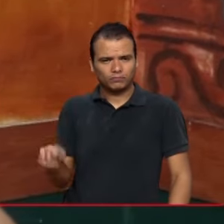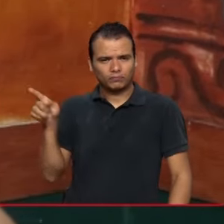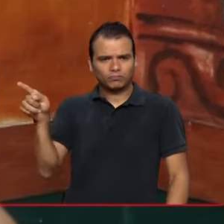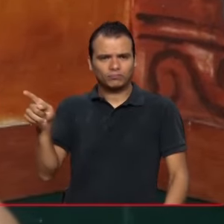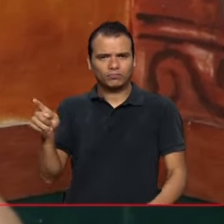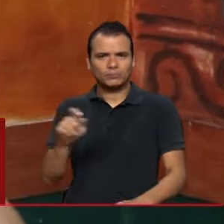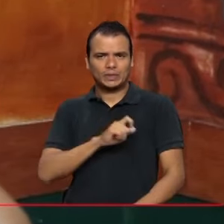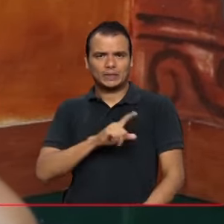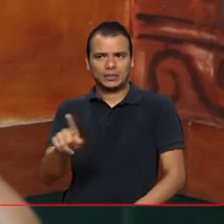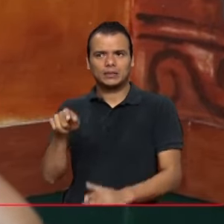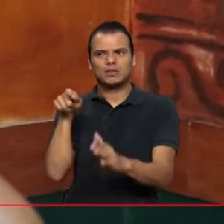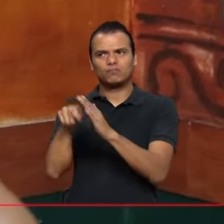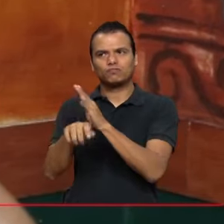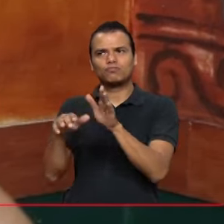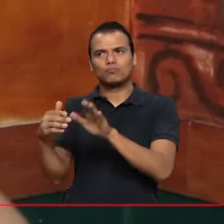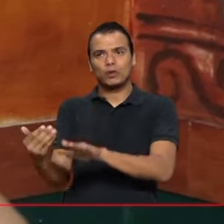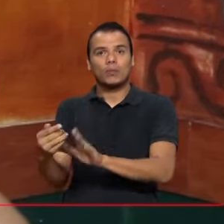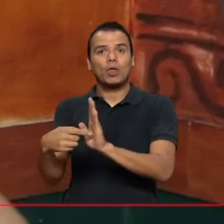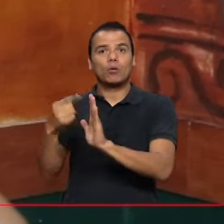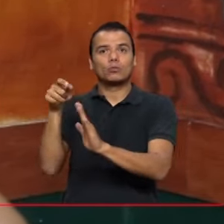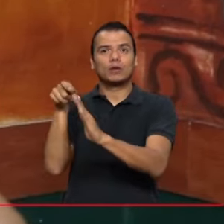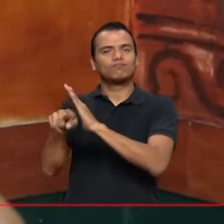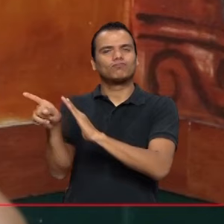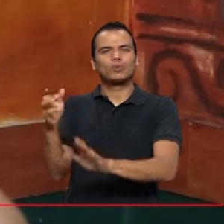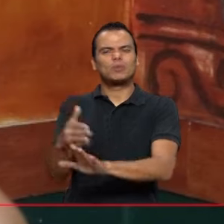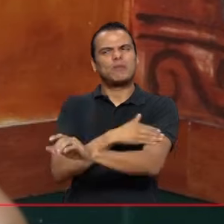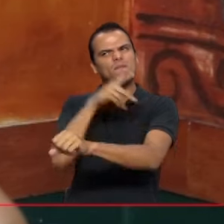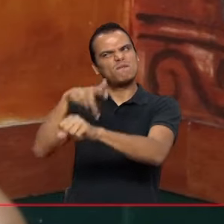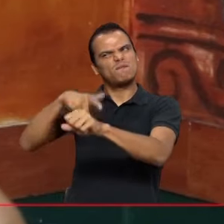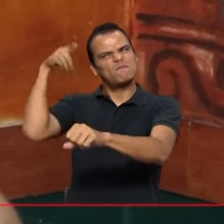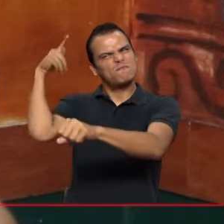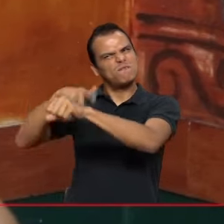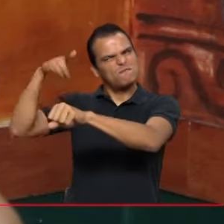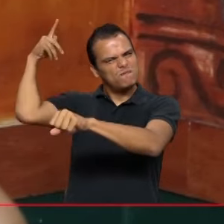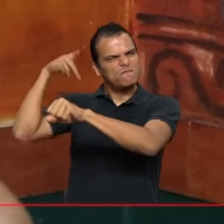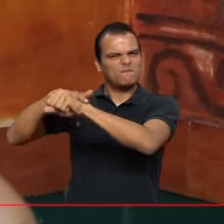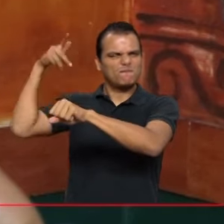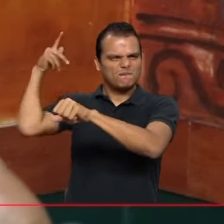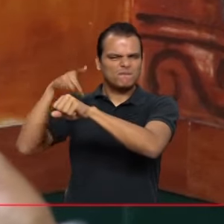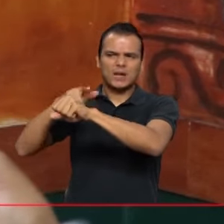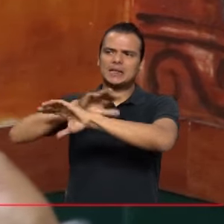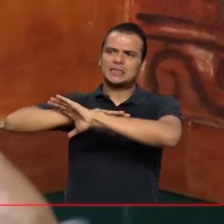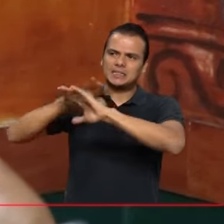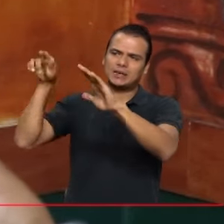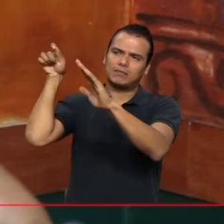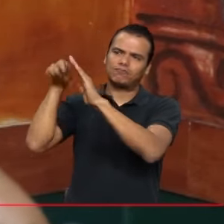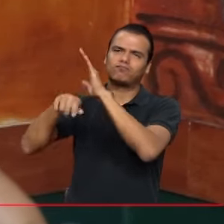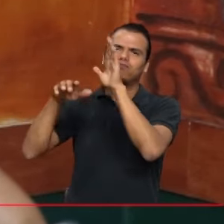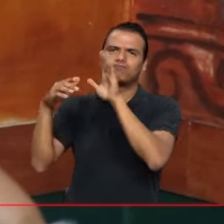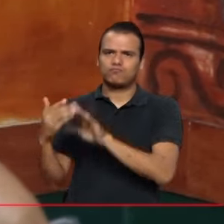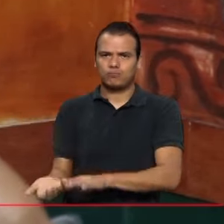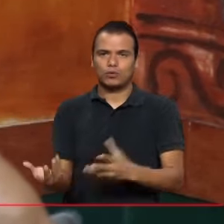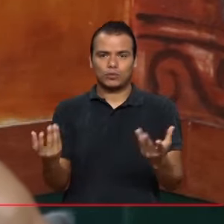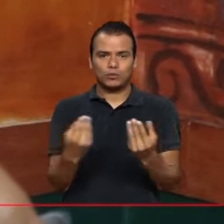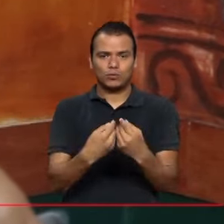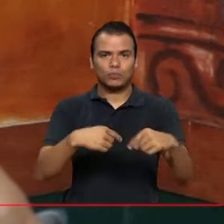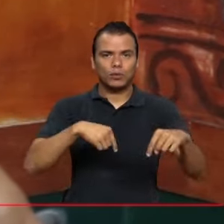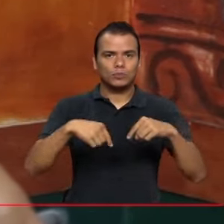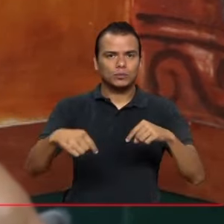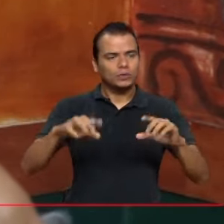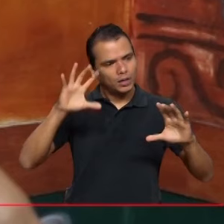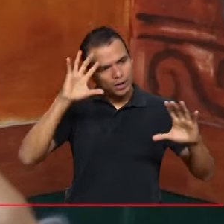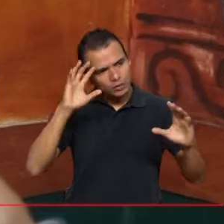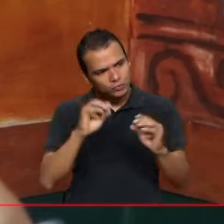y luego el posterior asesinato de los compañeros en los territorios. En este momento las autoridades están en asamblea